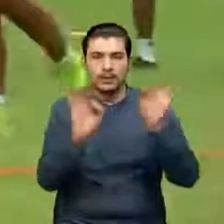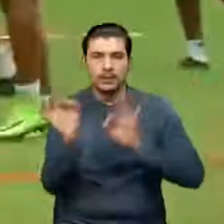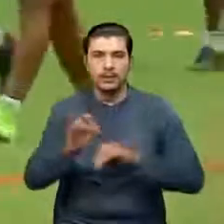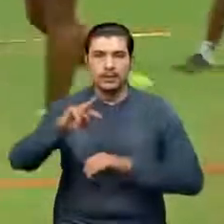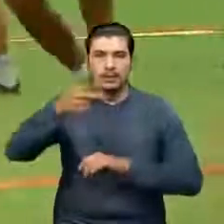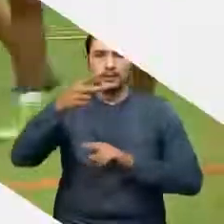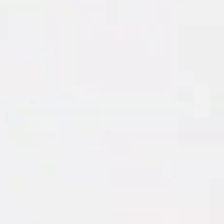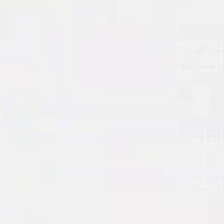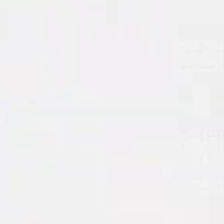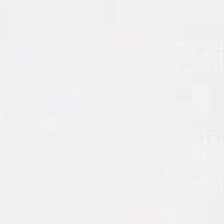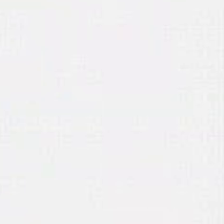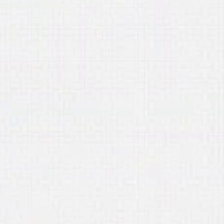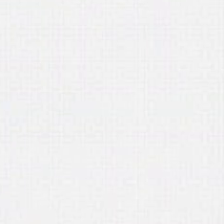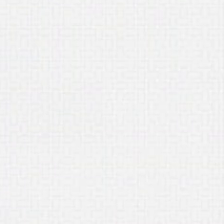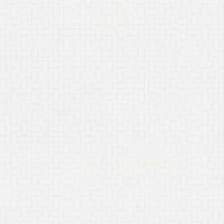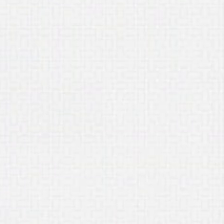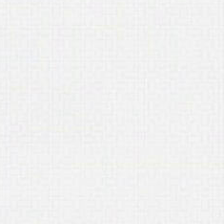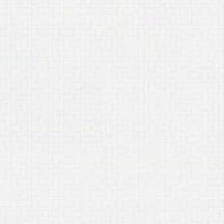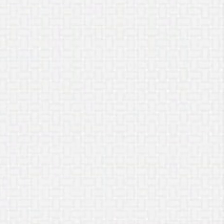del año